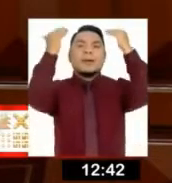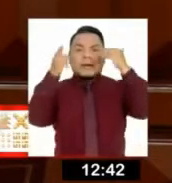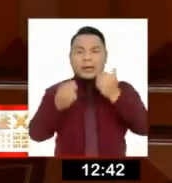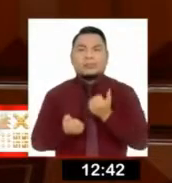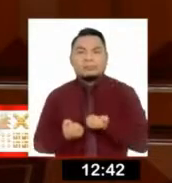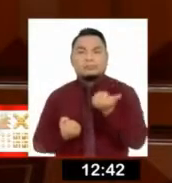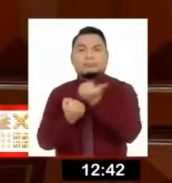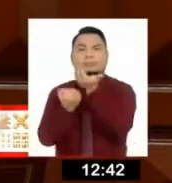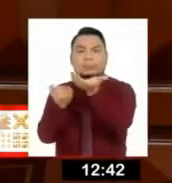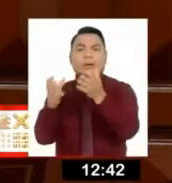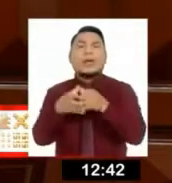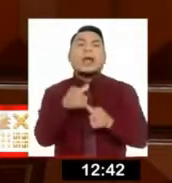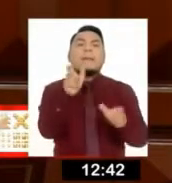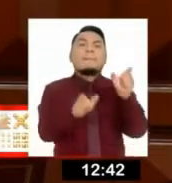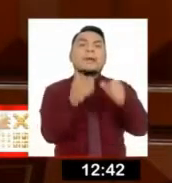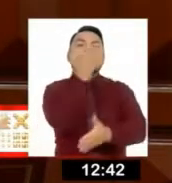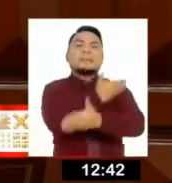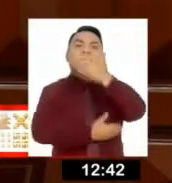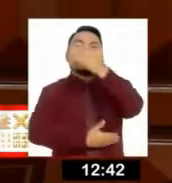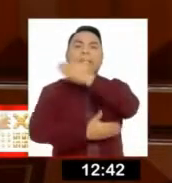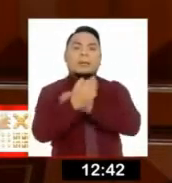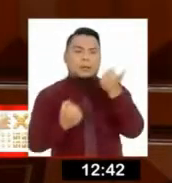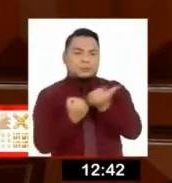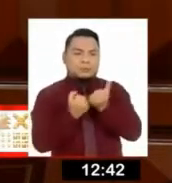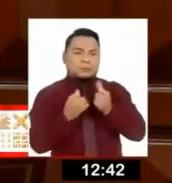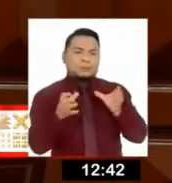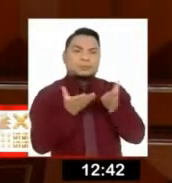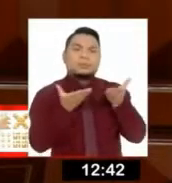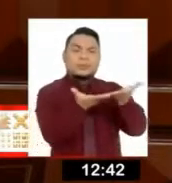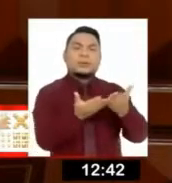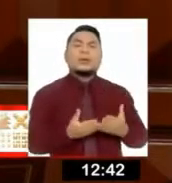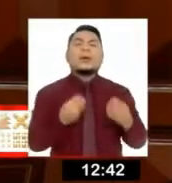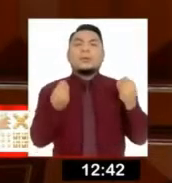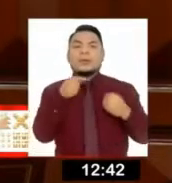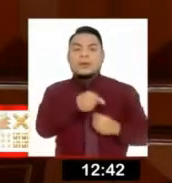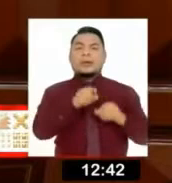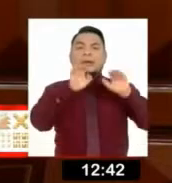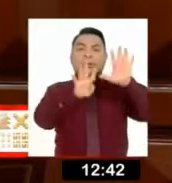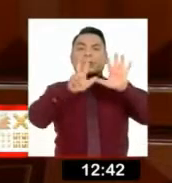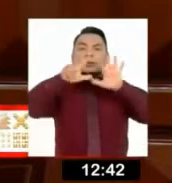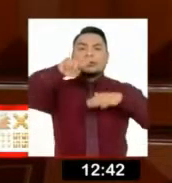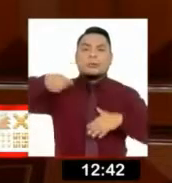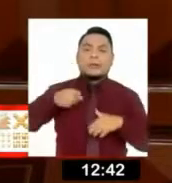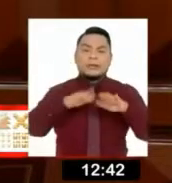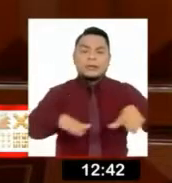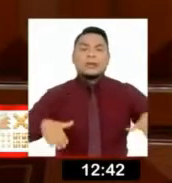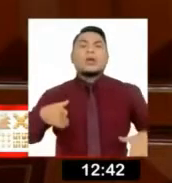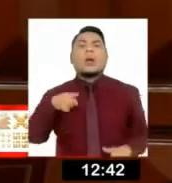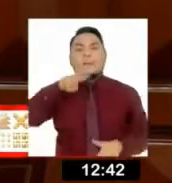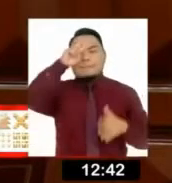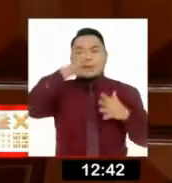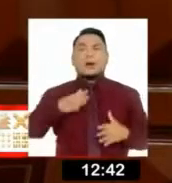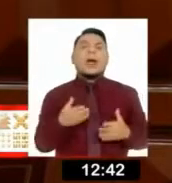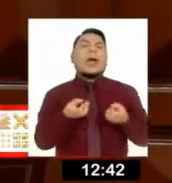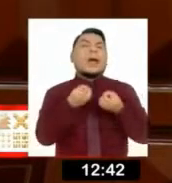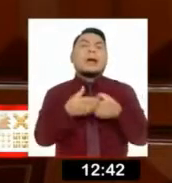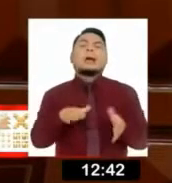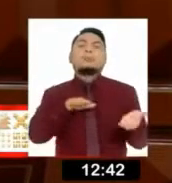mayores, personas con discapacidad, dado que 98.000 niños peruanos han perdido a